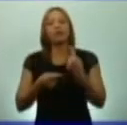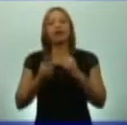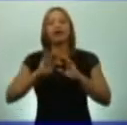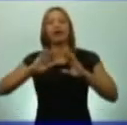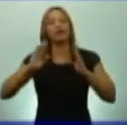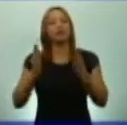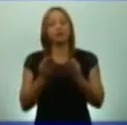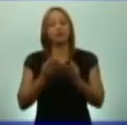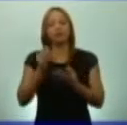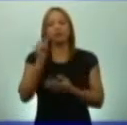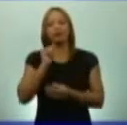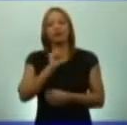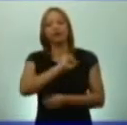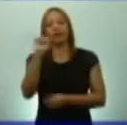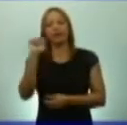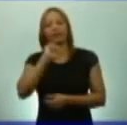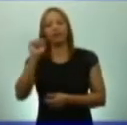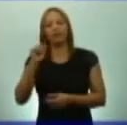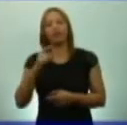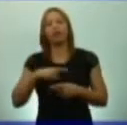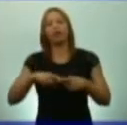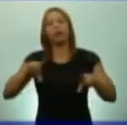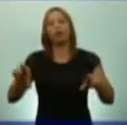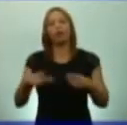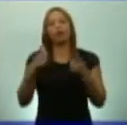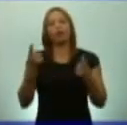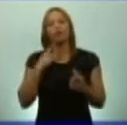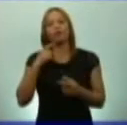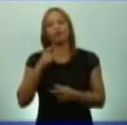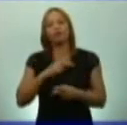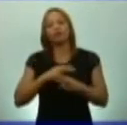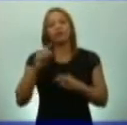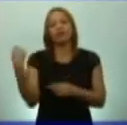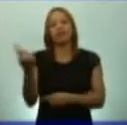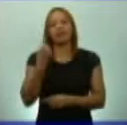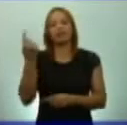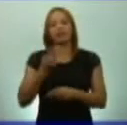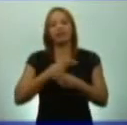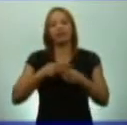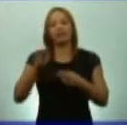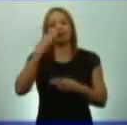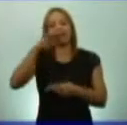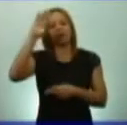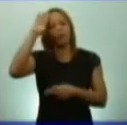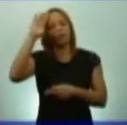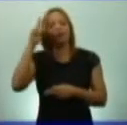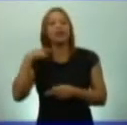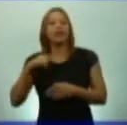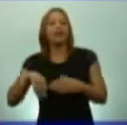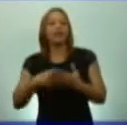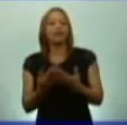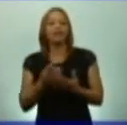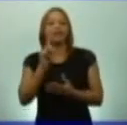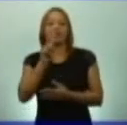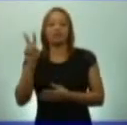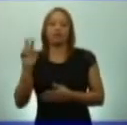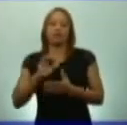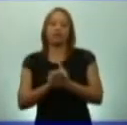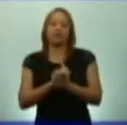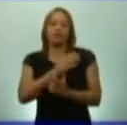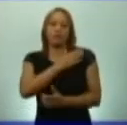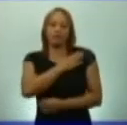que resultaron ganadores del Concurso Nacional de Historia de Cuba, efectuado el pasado 12 de marzo.